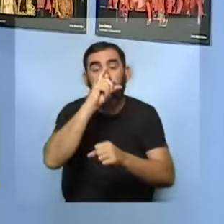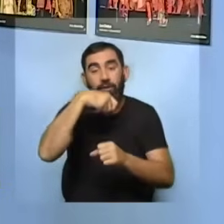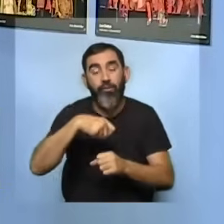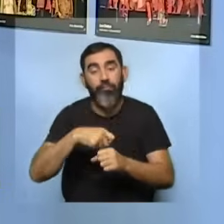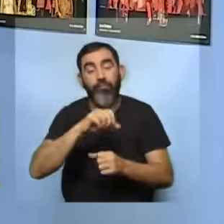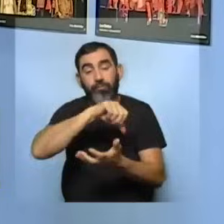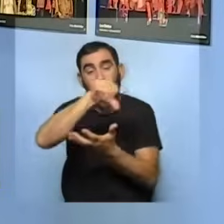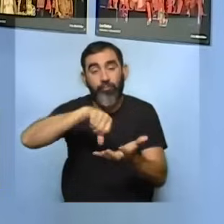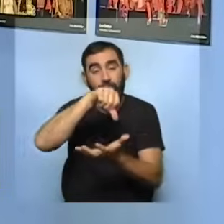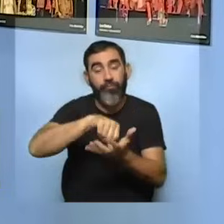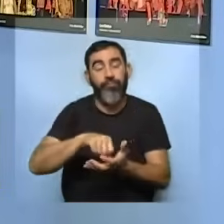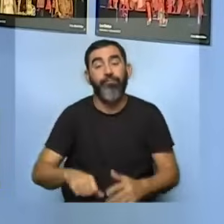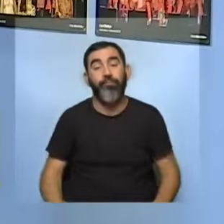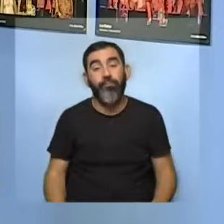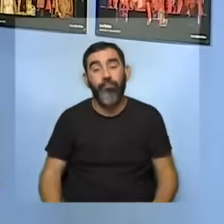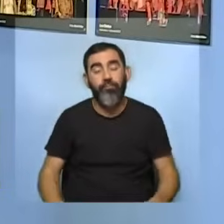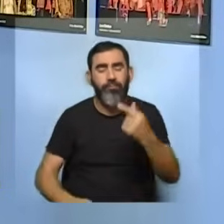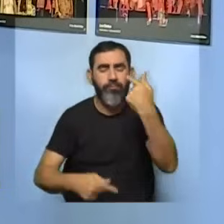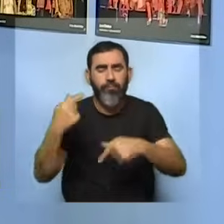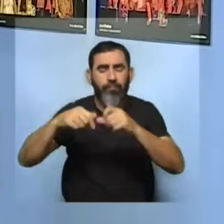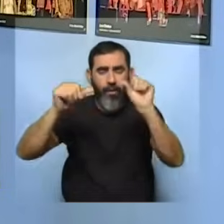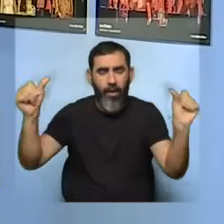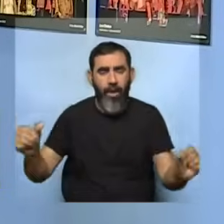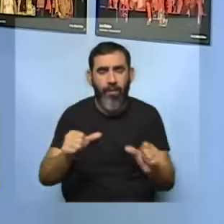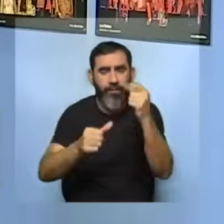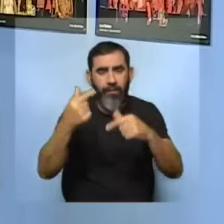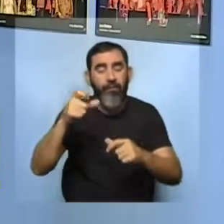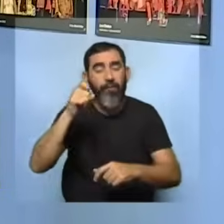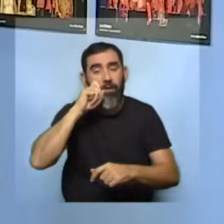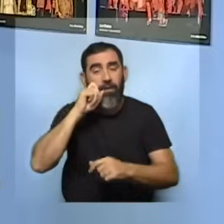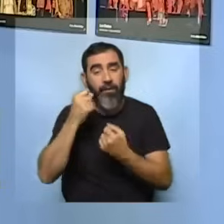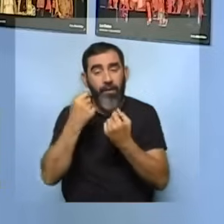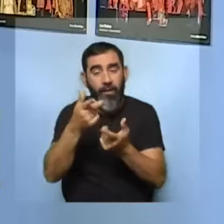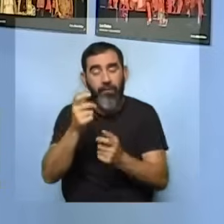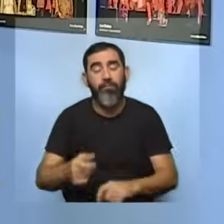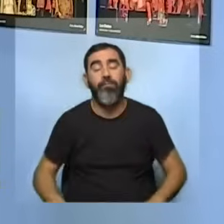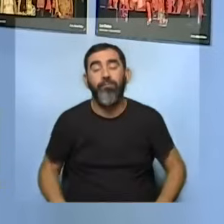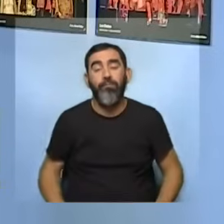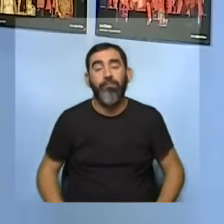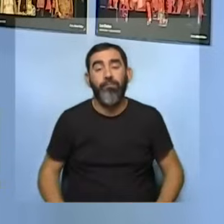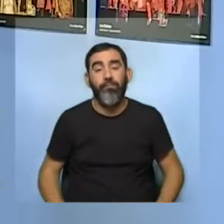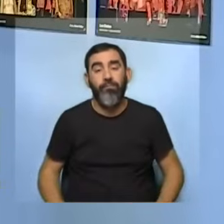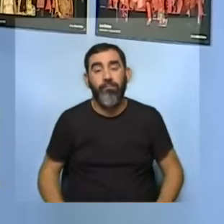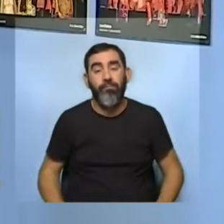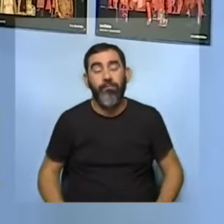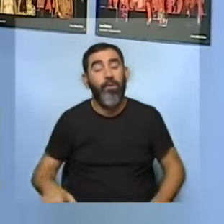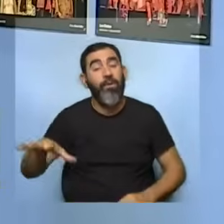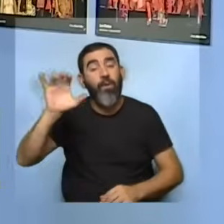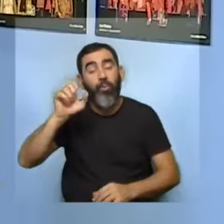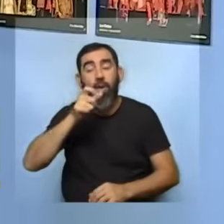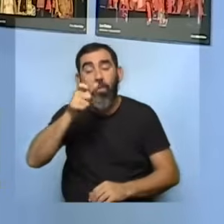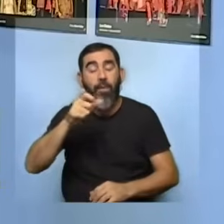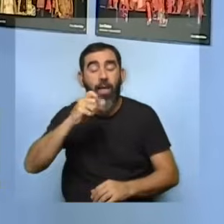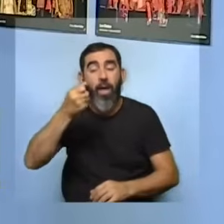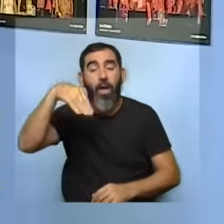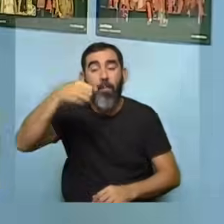de Montevideo, por lo que se ofrecerán diversas actividades para los turistas que lleguen aquí a la ciudad. Vamos a escuchar y a ver a Fernando